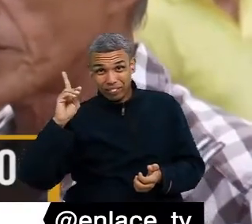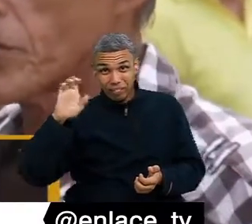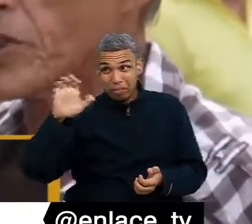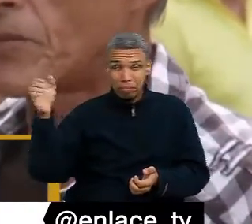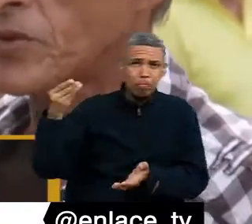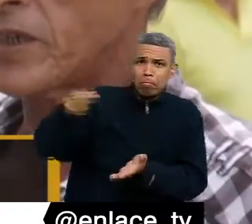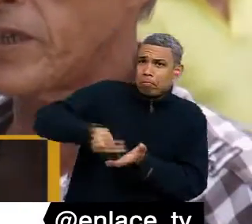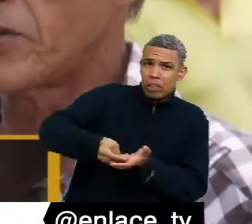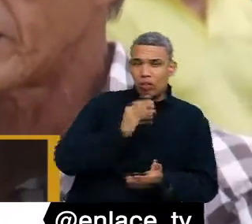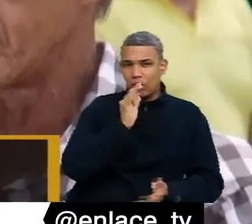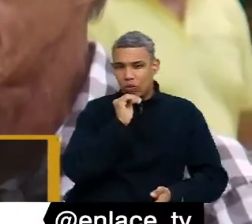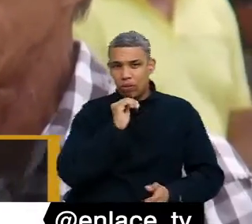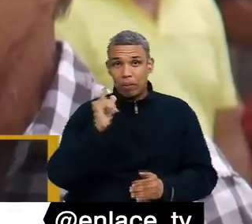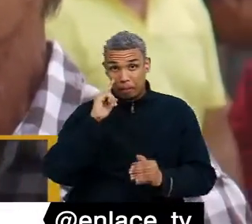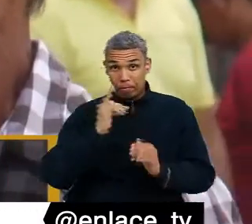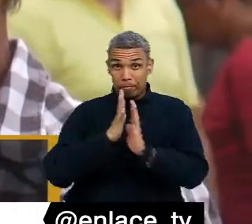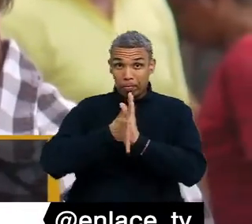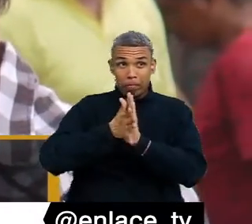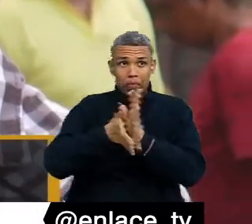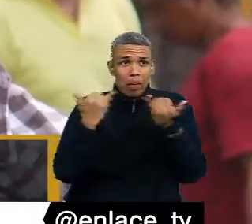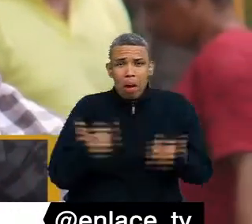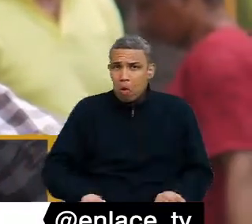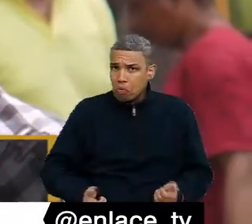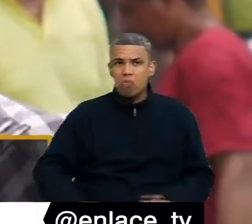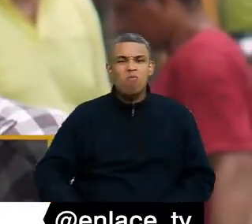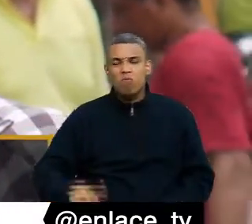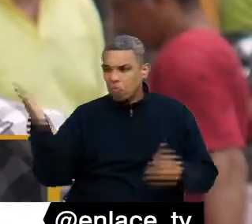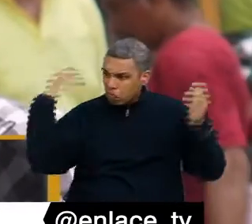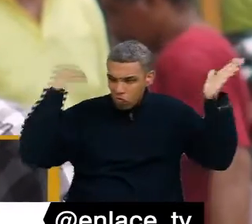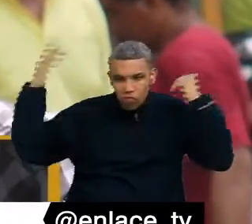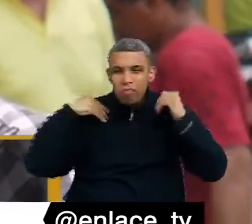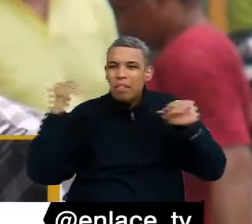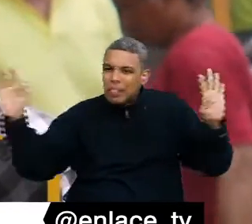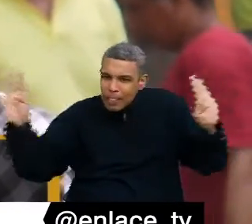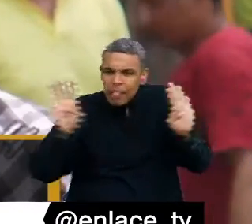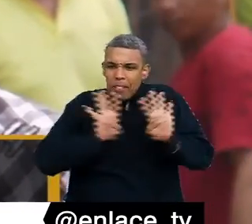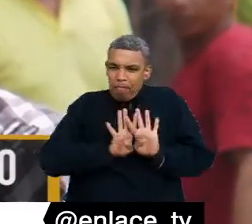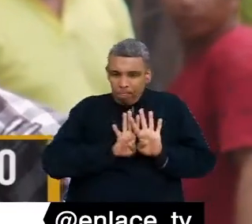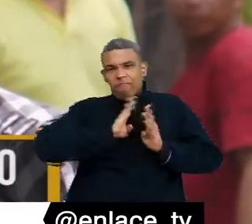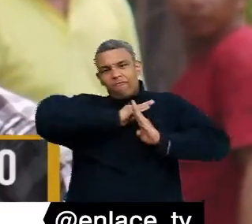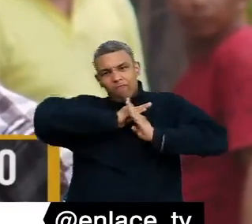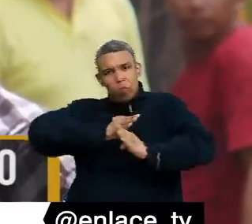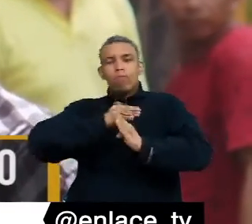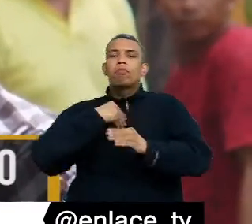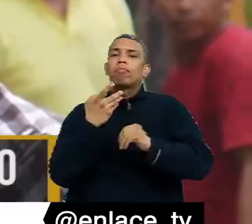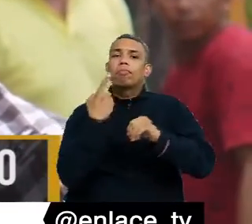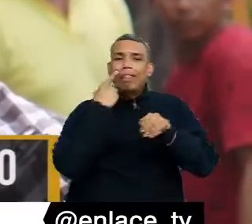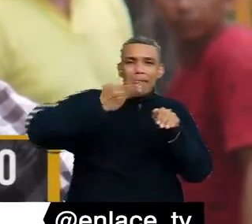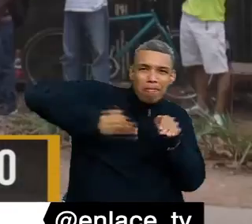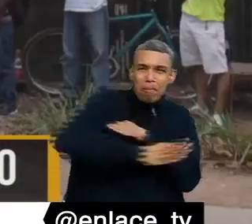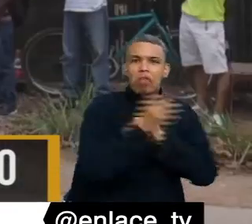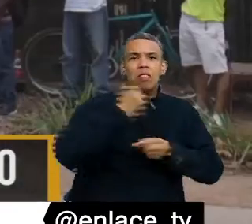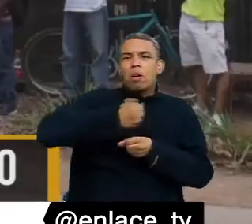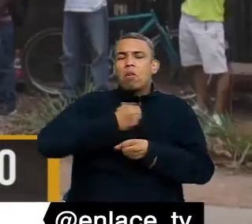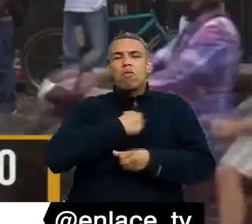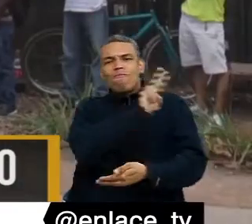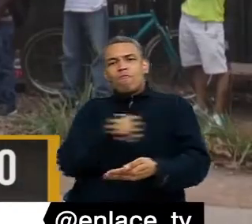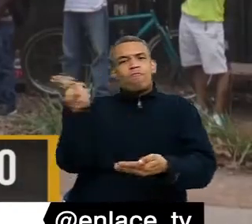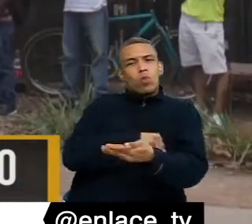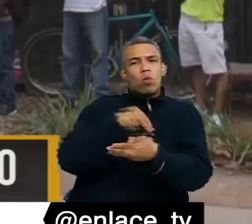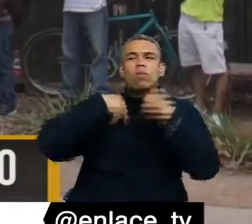estos momentos estamos aquí a no dejar de entrar a nadie ni dejar salir a nadie hasta tanto alguien no se pronuncie. Es que nosotros queremos que